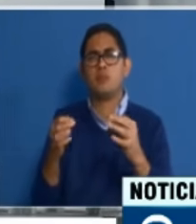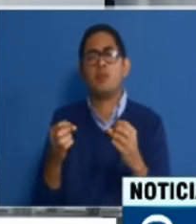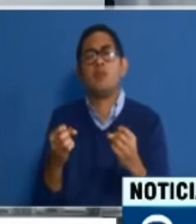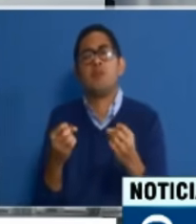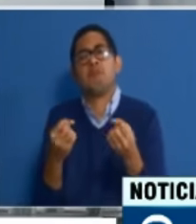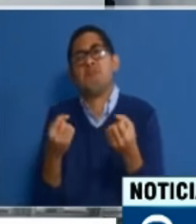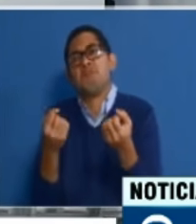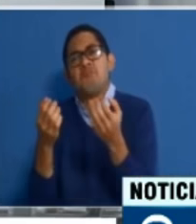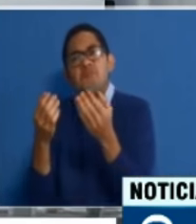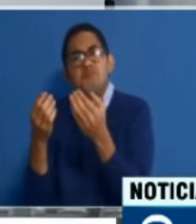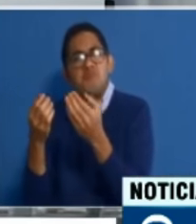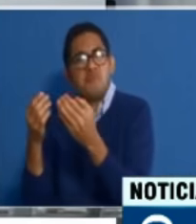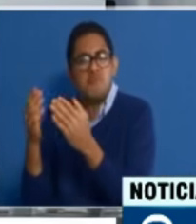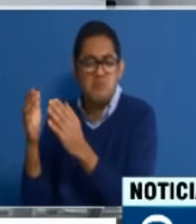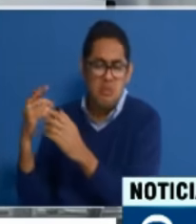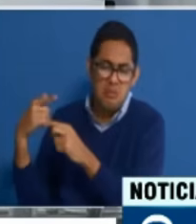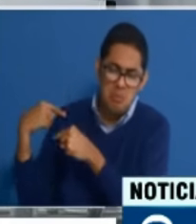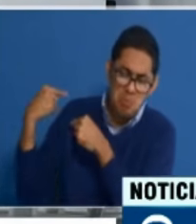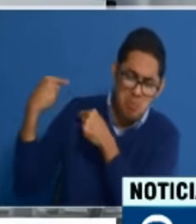Un balance